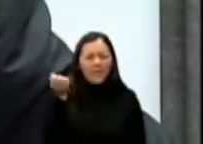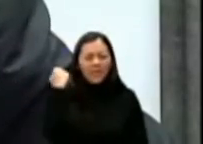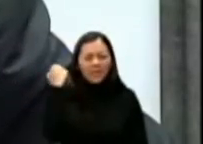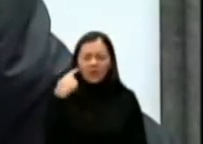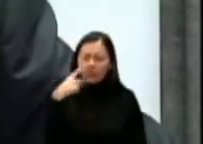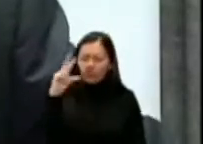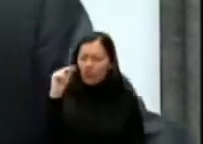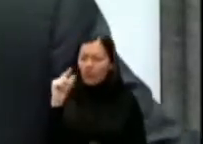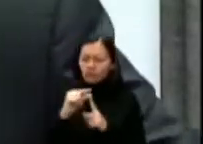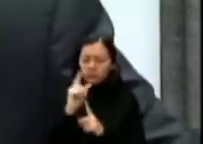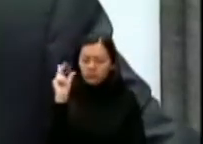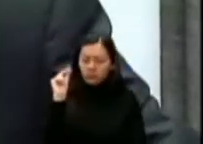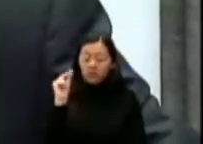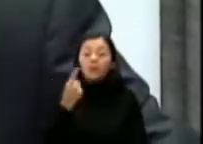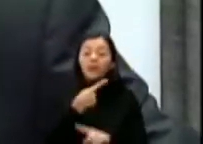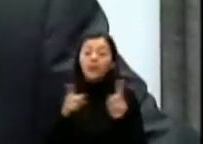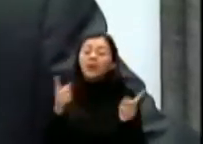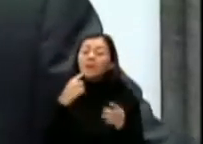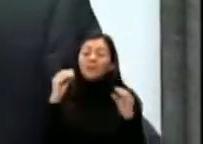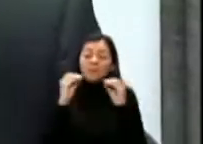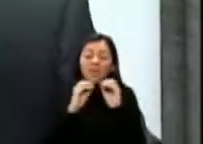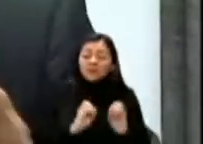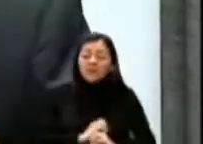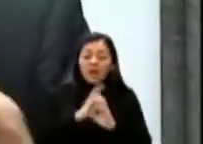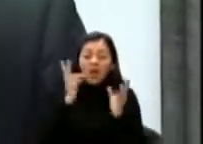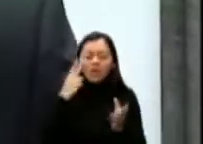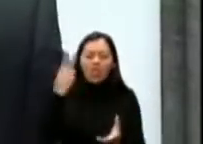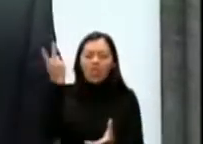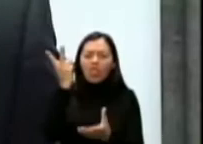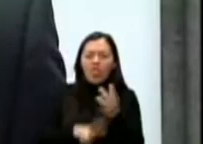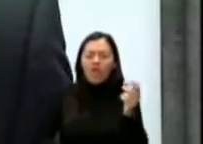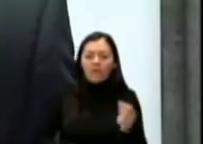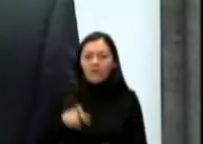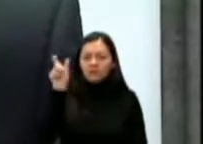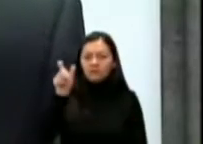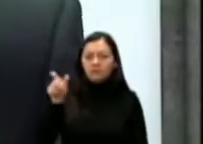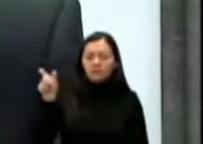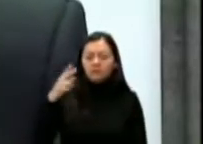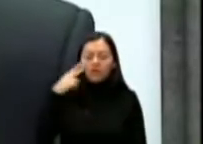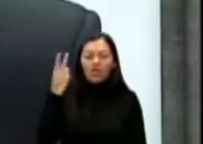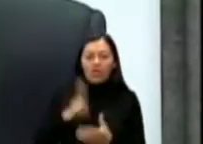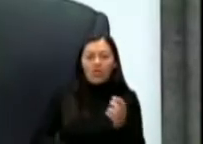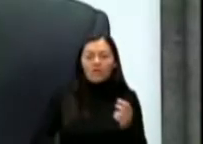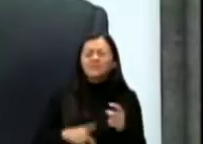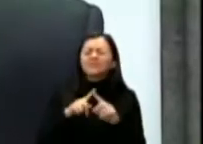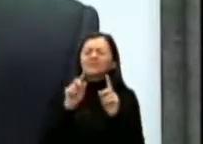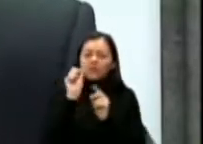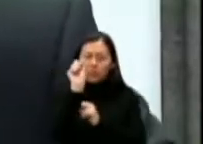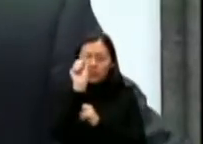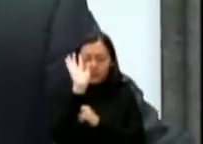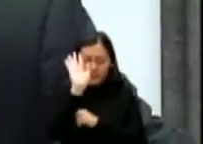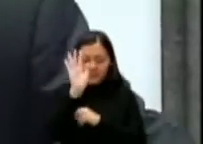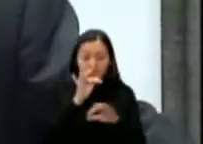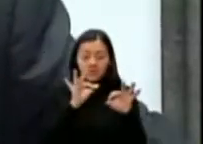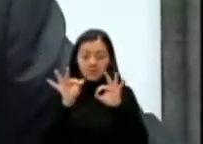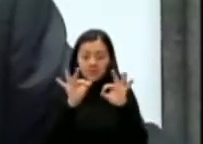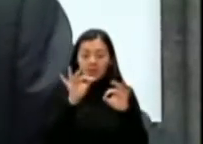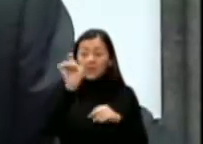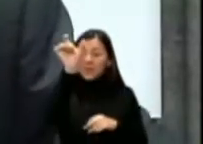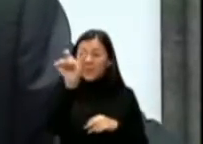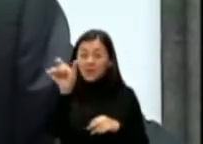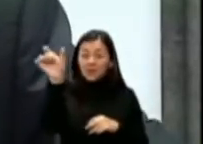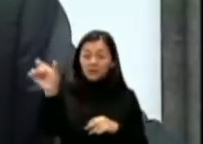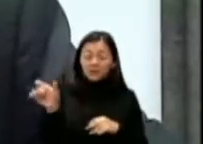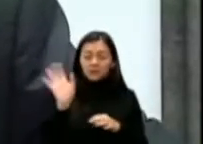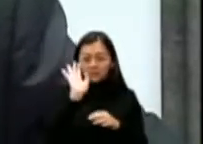la doble moral a eso le atribuye espéreme esperemos de texto el ciudadano que me escuche era bueno de